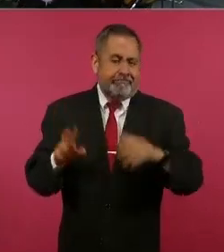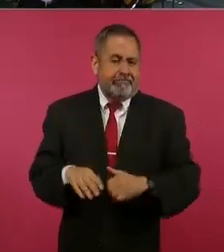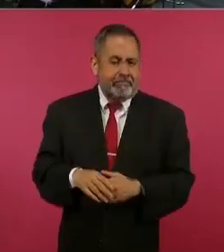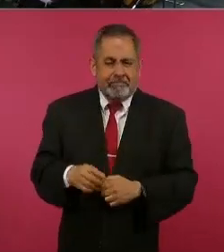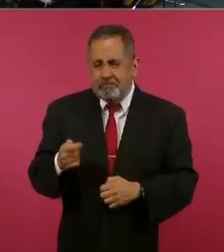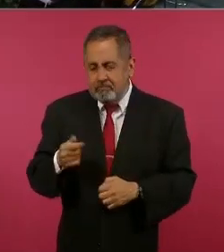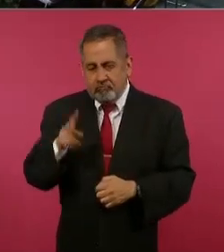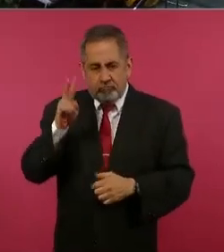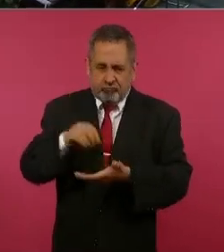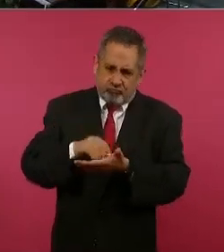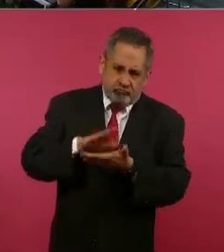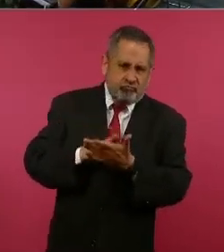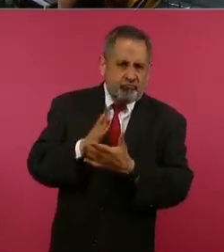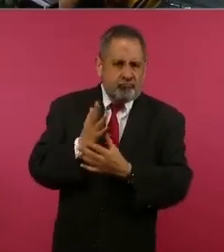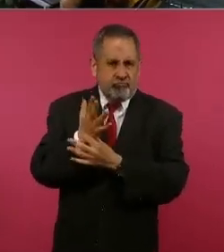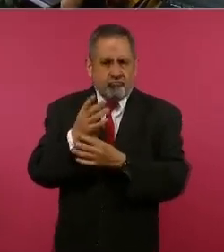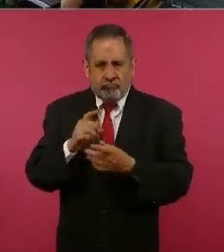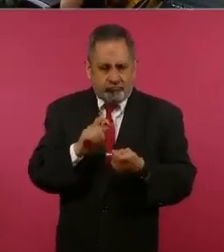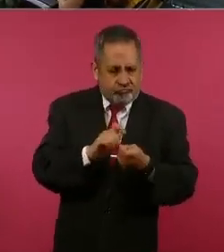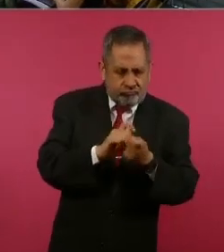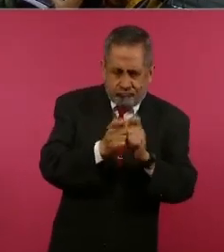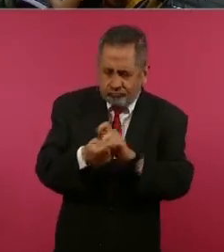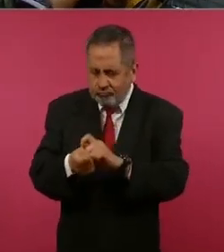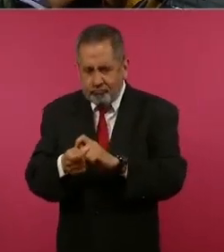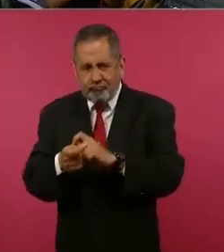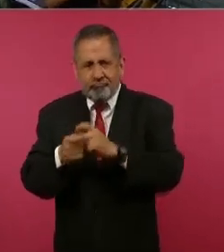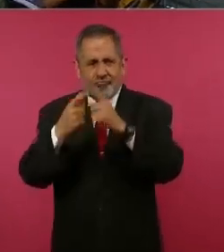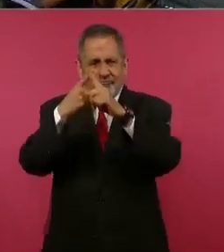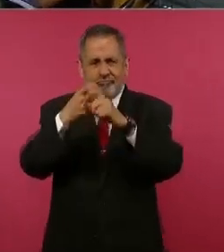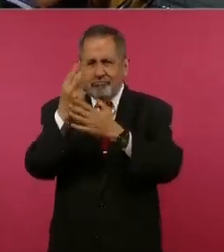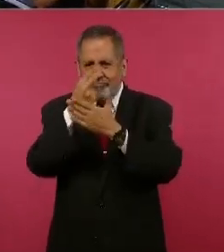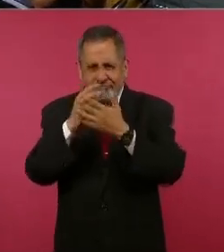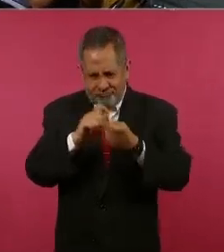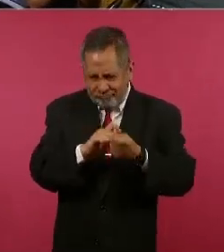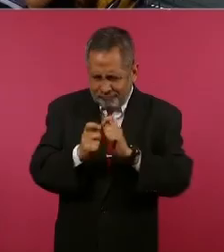muy pocas traducciones de glifos,